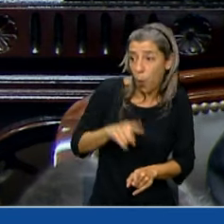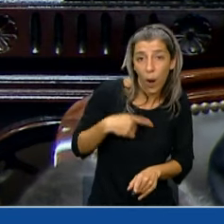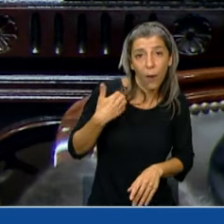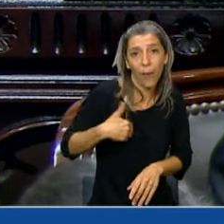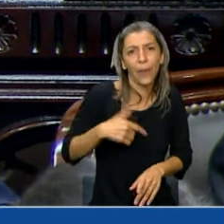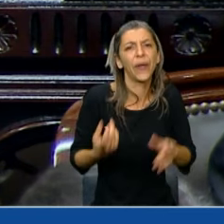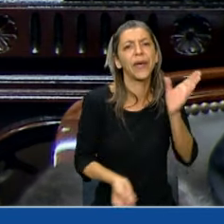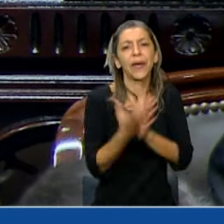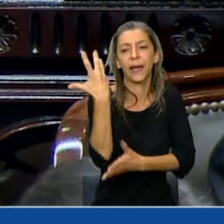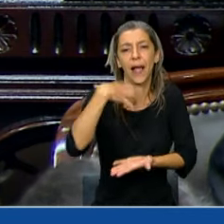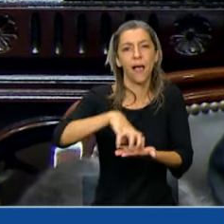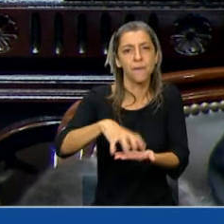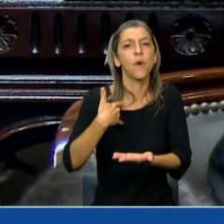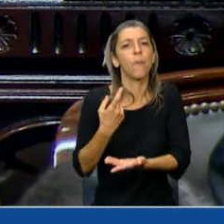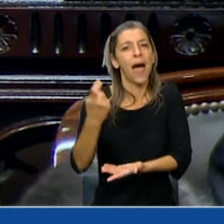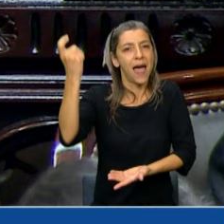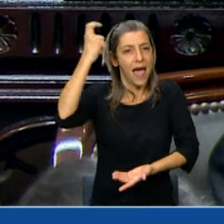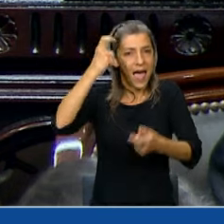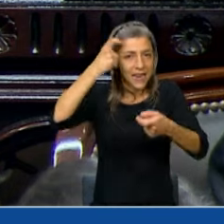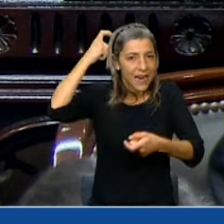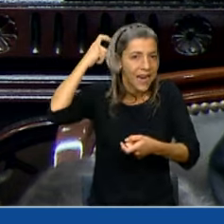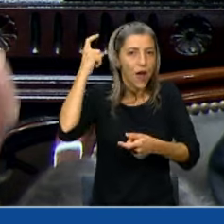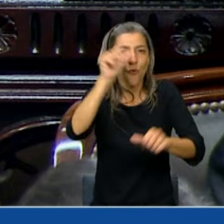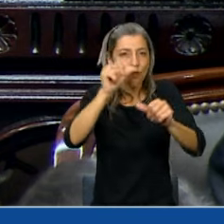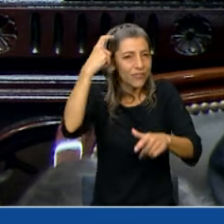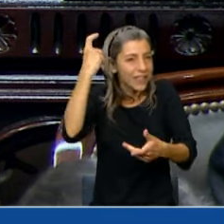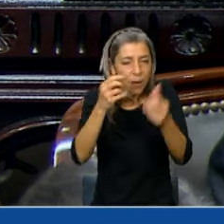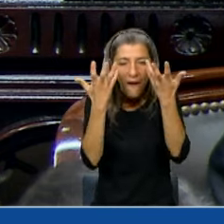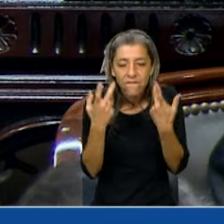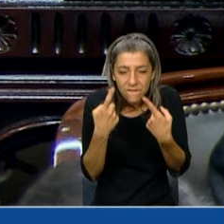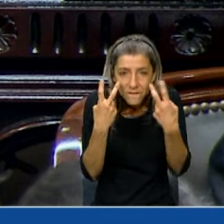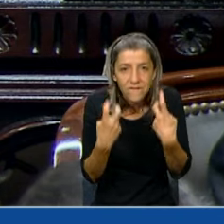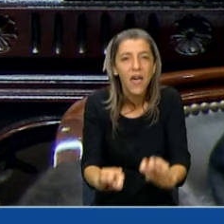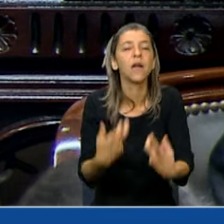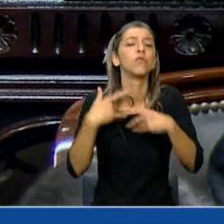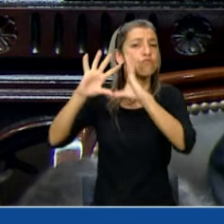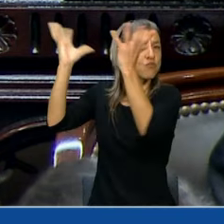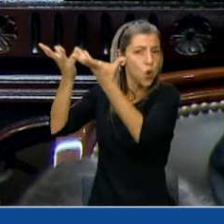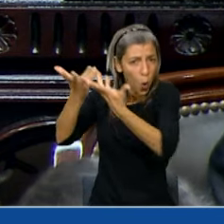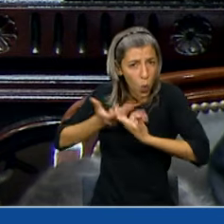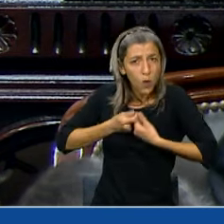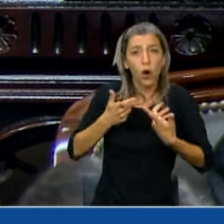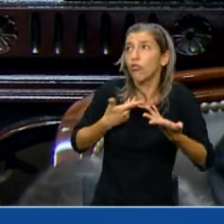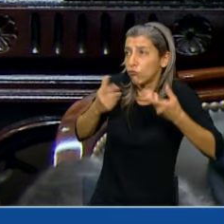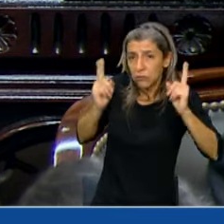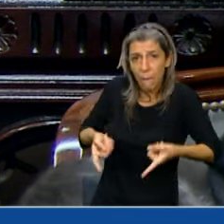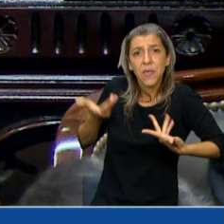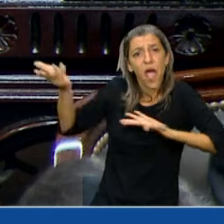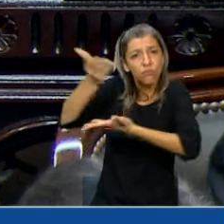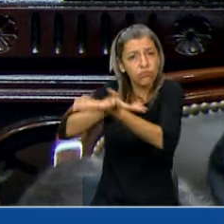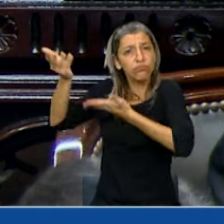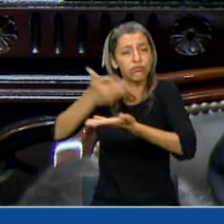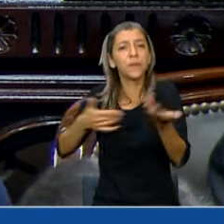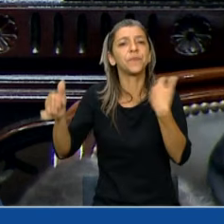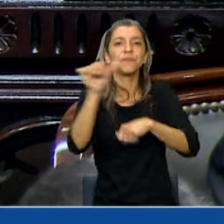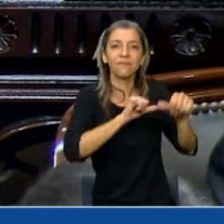neurociencia cognitivas cuando estaba desarrollada en Argentina el mundo nos ayudó colaboramos con el mundo nos abrimos la ciencia